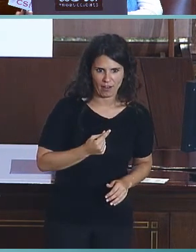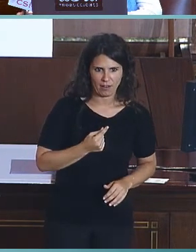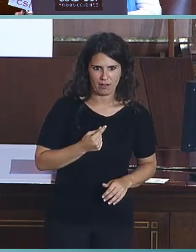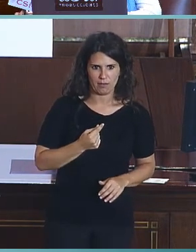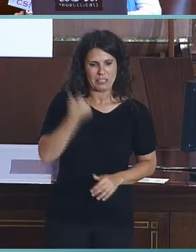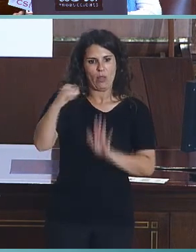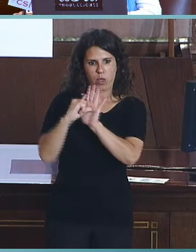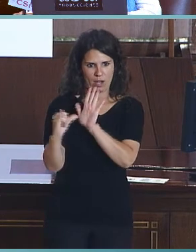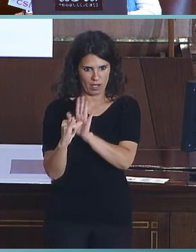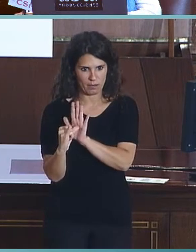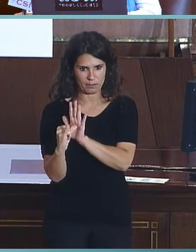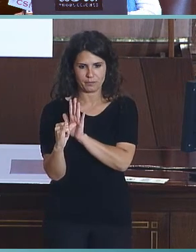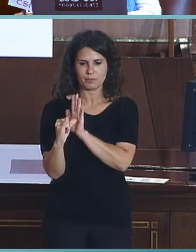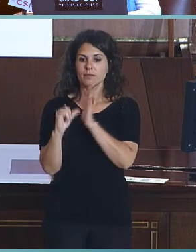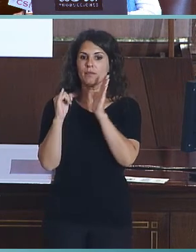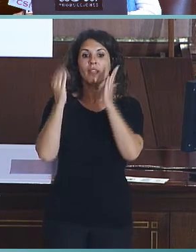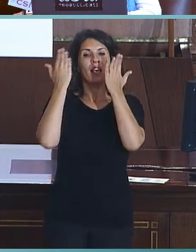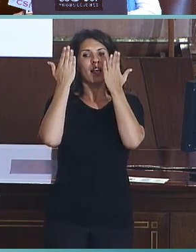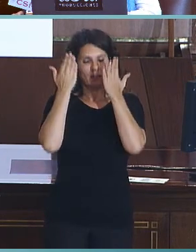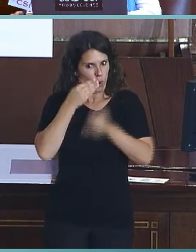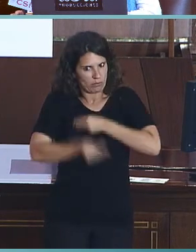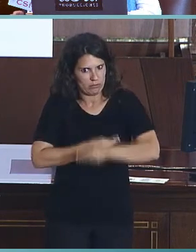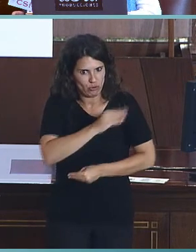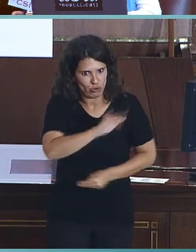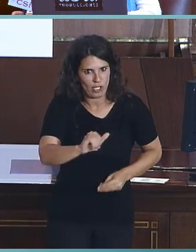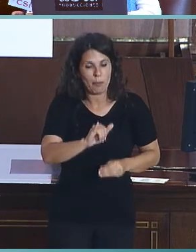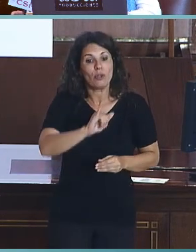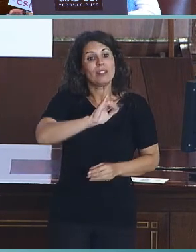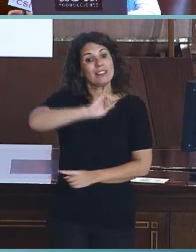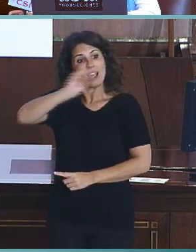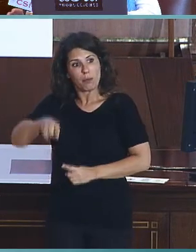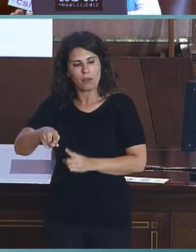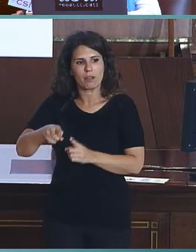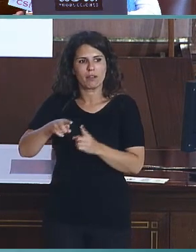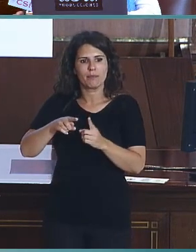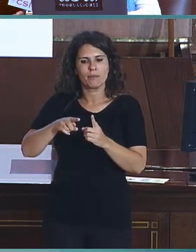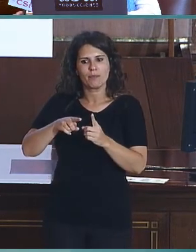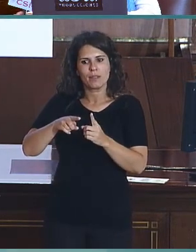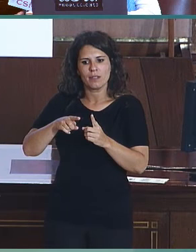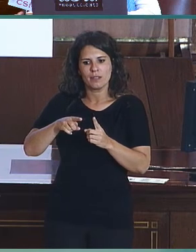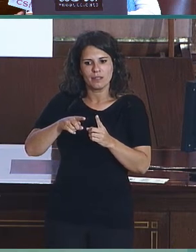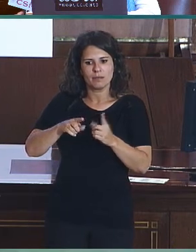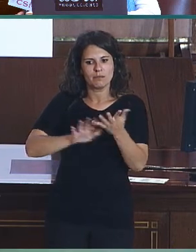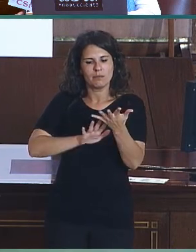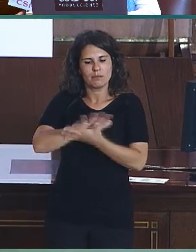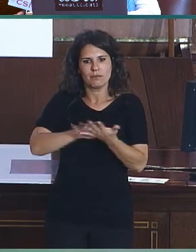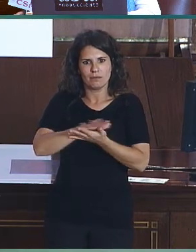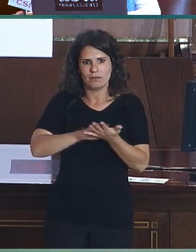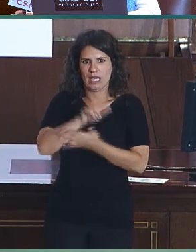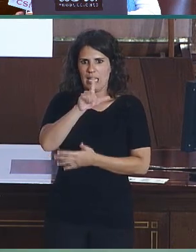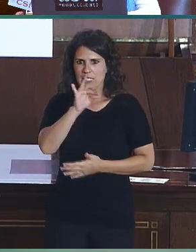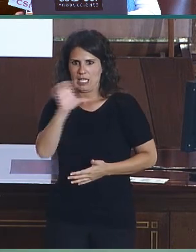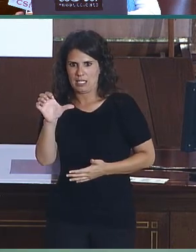No obstante, después de todo esto, también hicimos una interpretación a la LSE que, si os